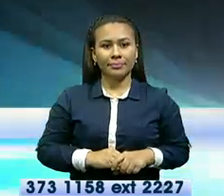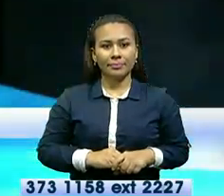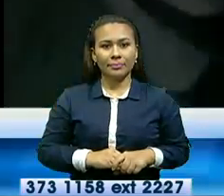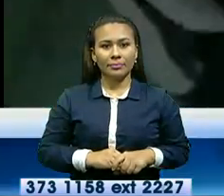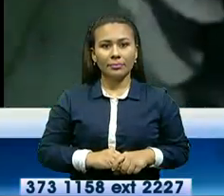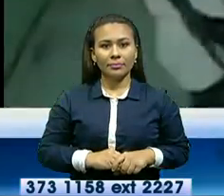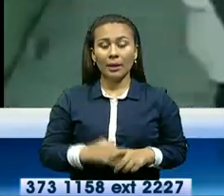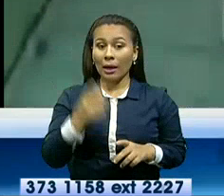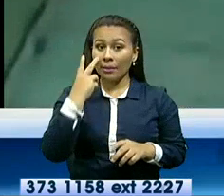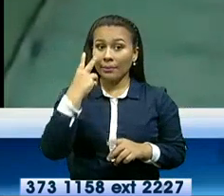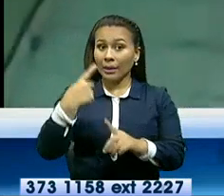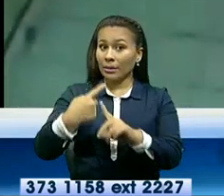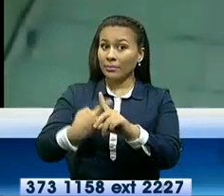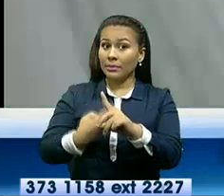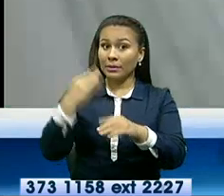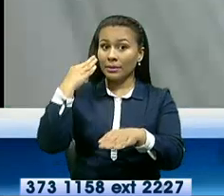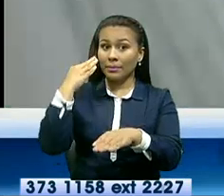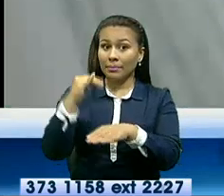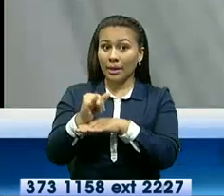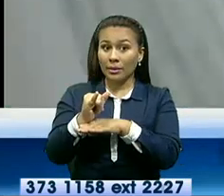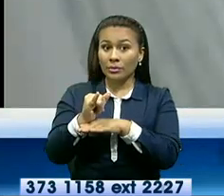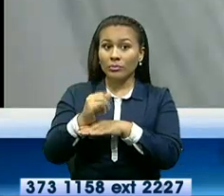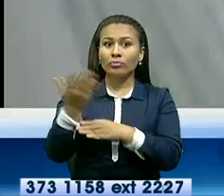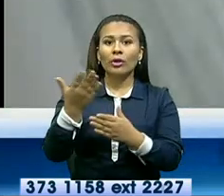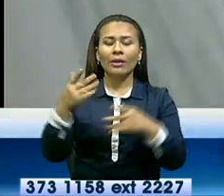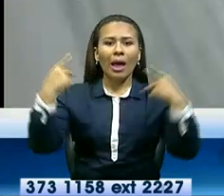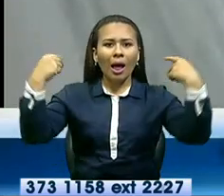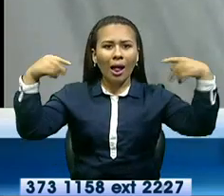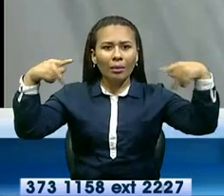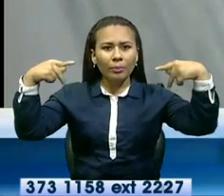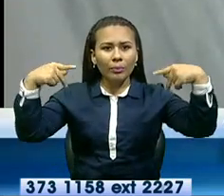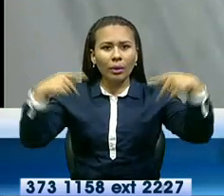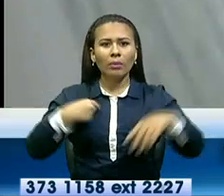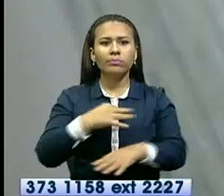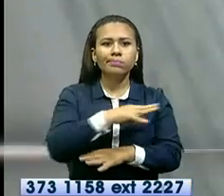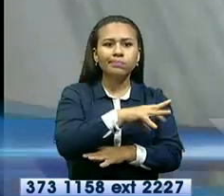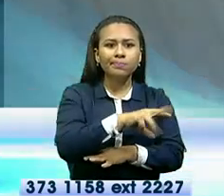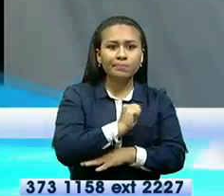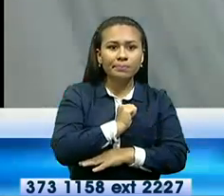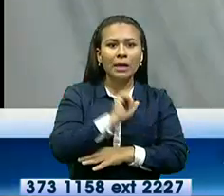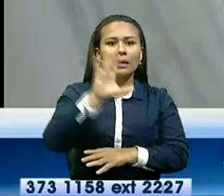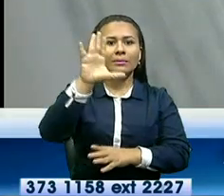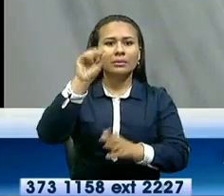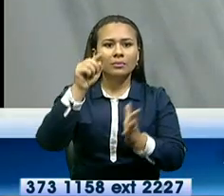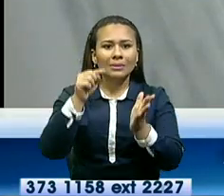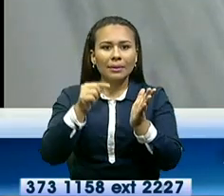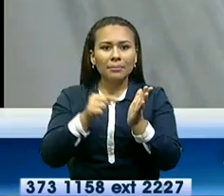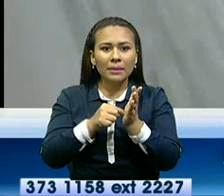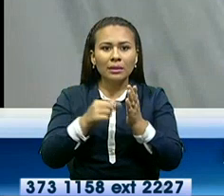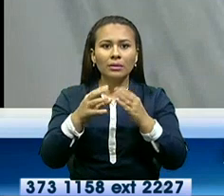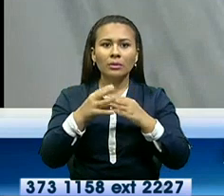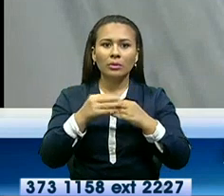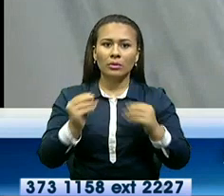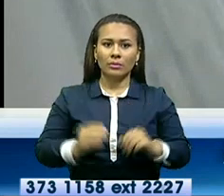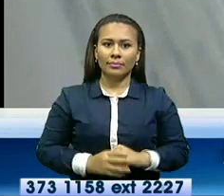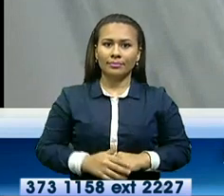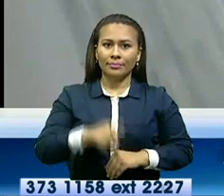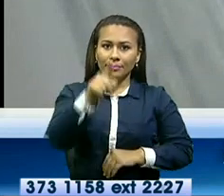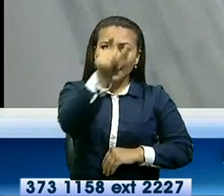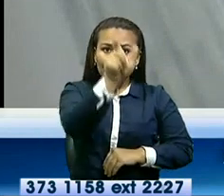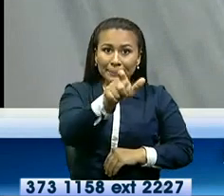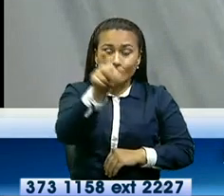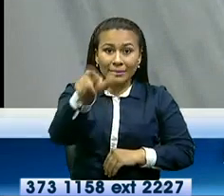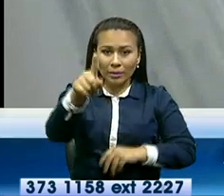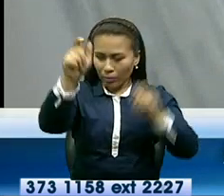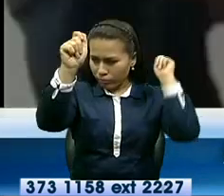Ya en el mes de mayo en la Ciudadela La Alborada, el monto de lo sustraído fue de $50,000. Estos antisociales usaban